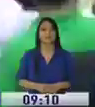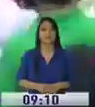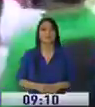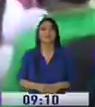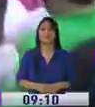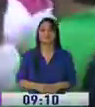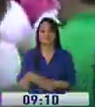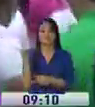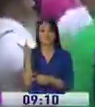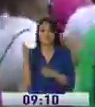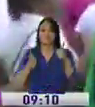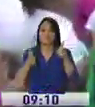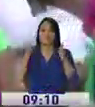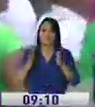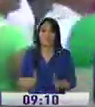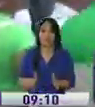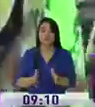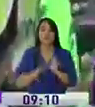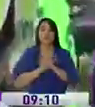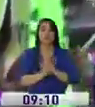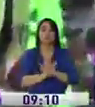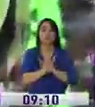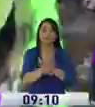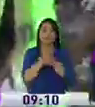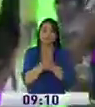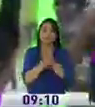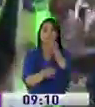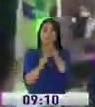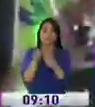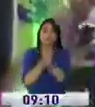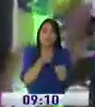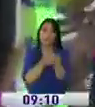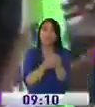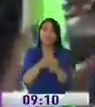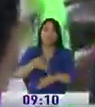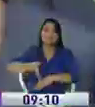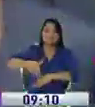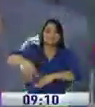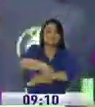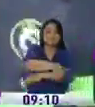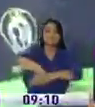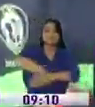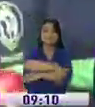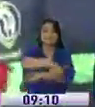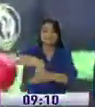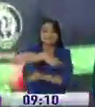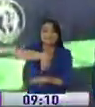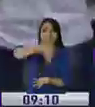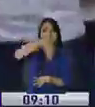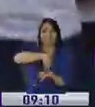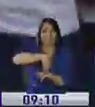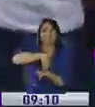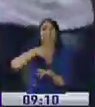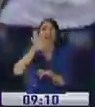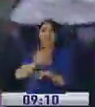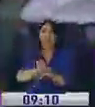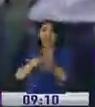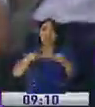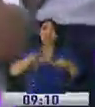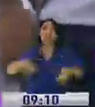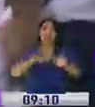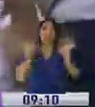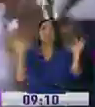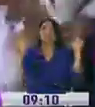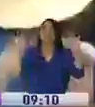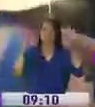Ambos candidatos eran escoltados por sus seguidores por las principales calles de la Avenida del Ejército, donde fue lugar de